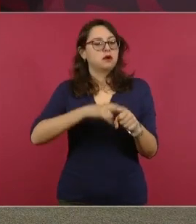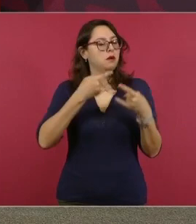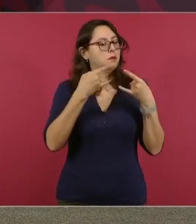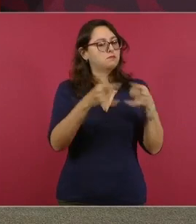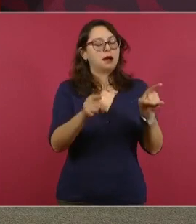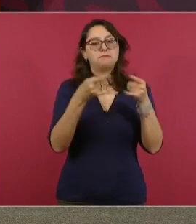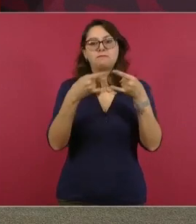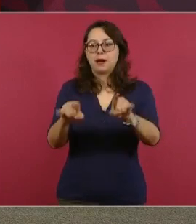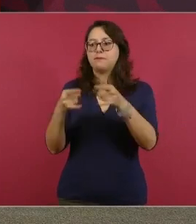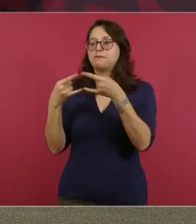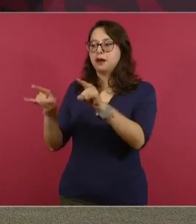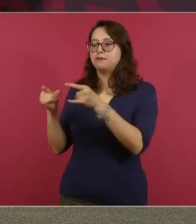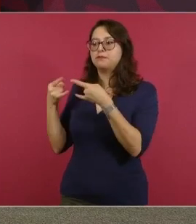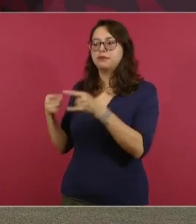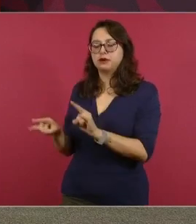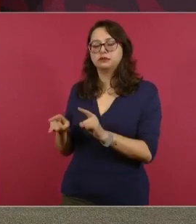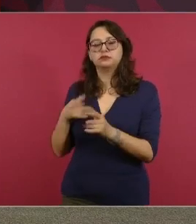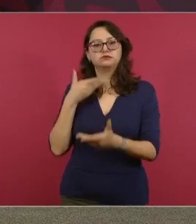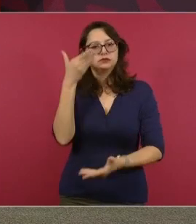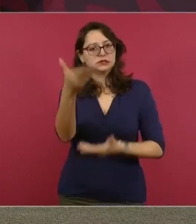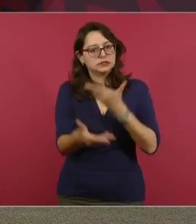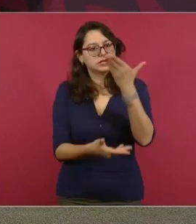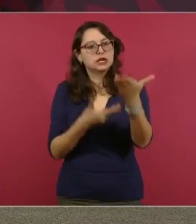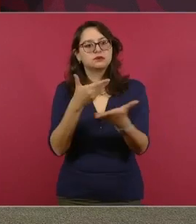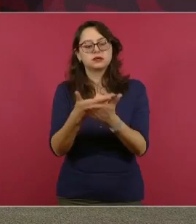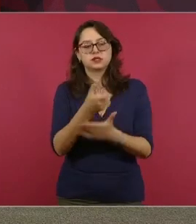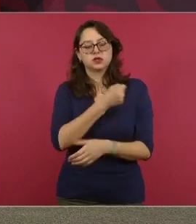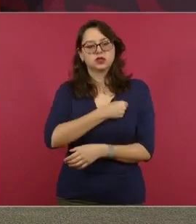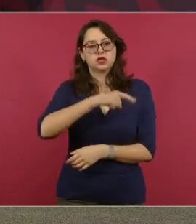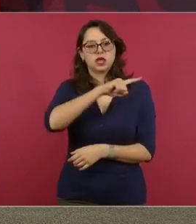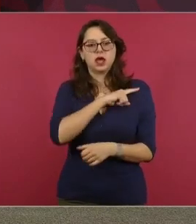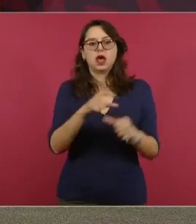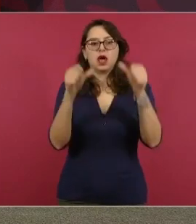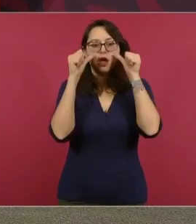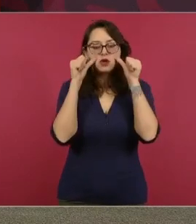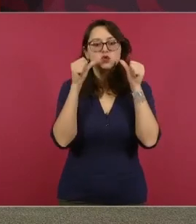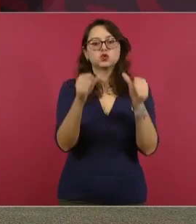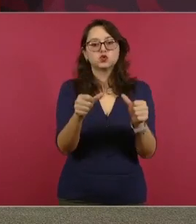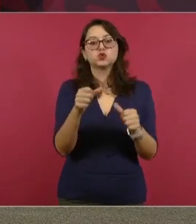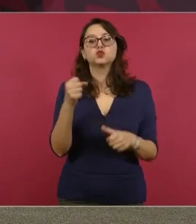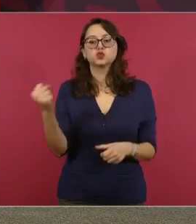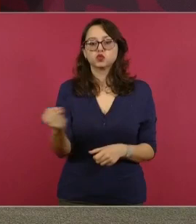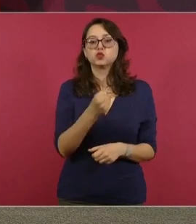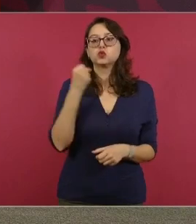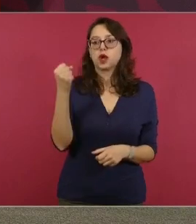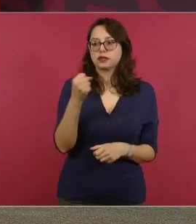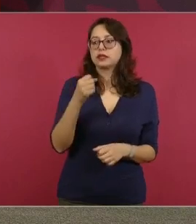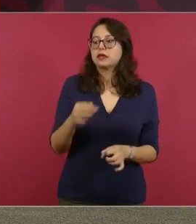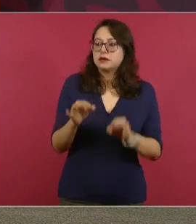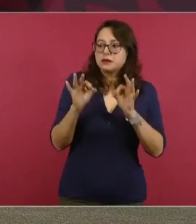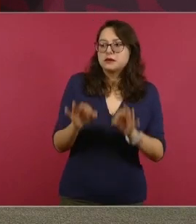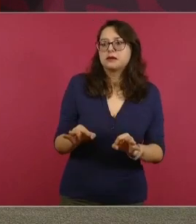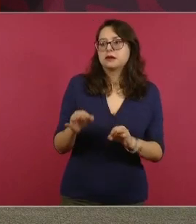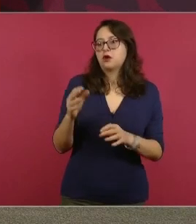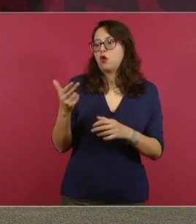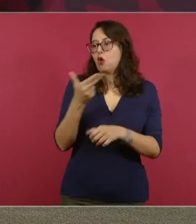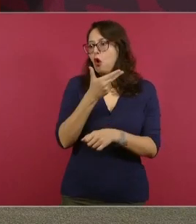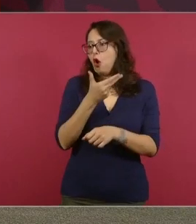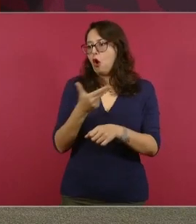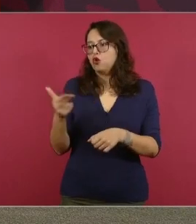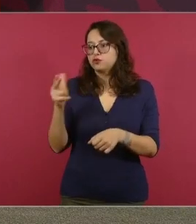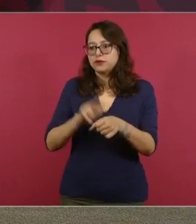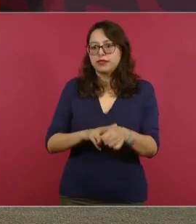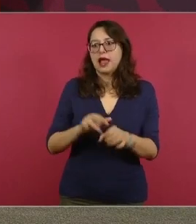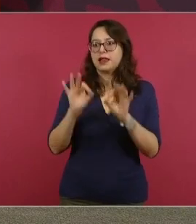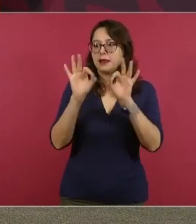Afortunadamente hay hospitales que están dando atención a enfermos